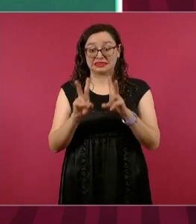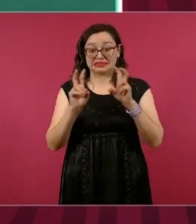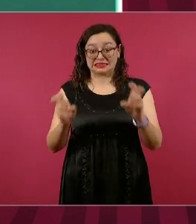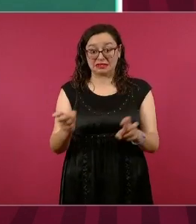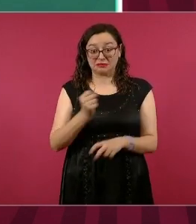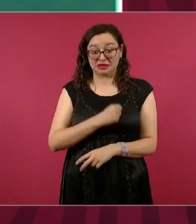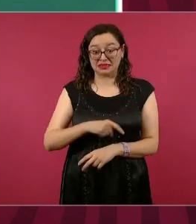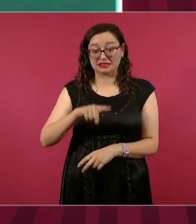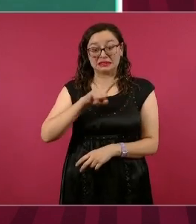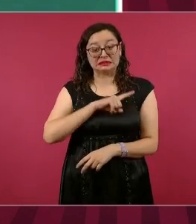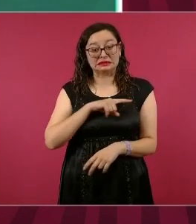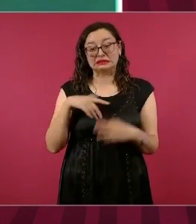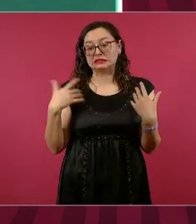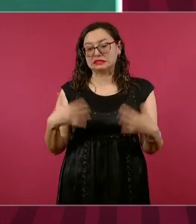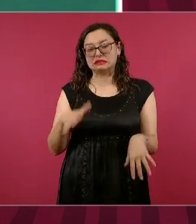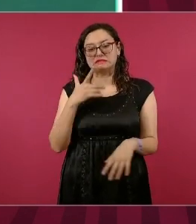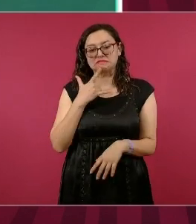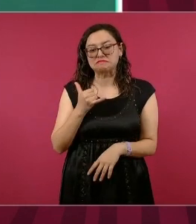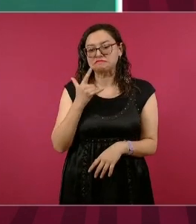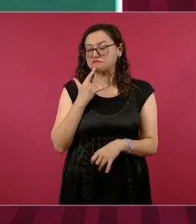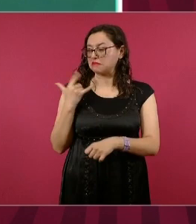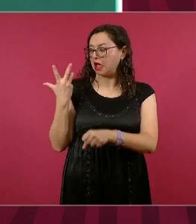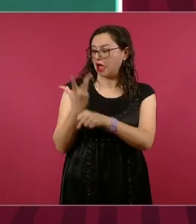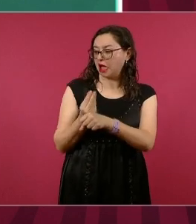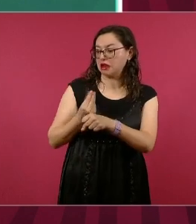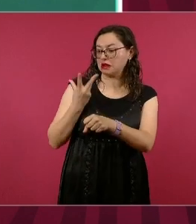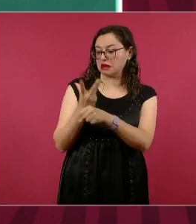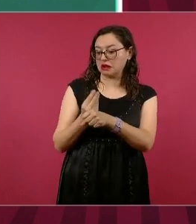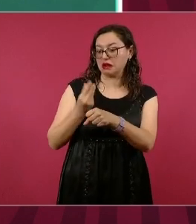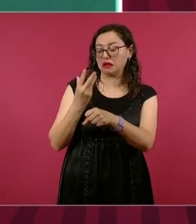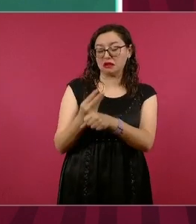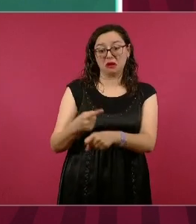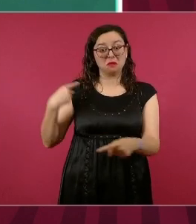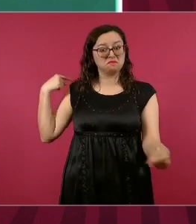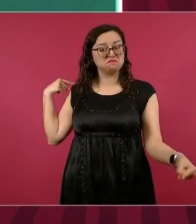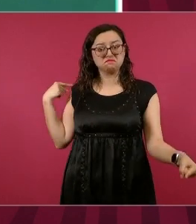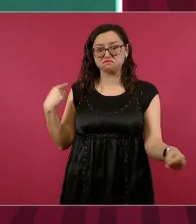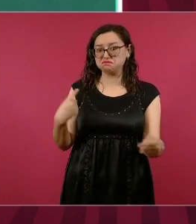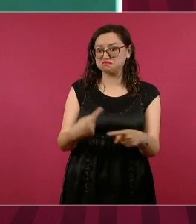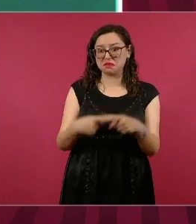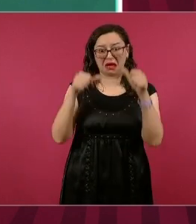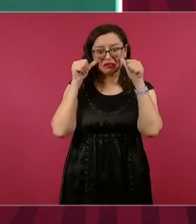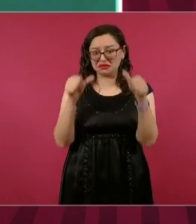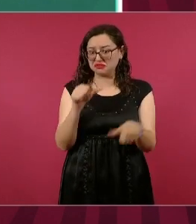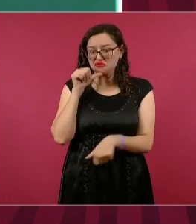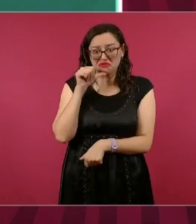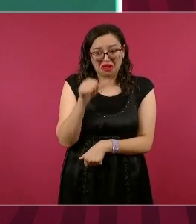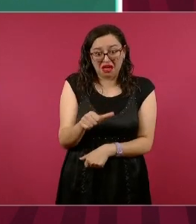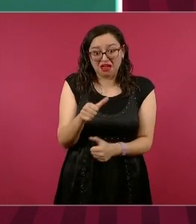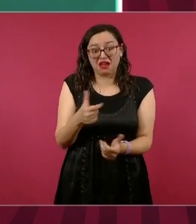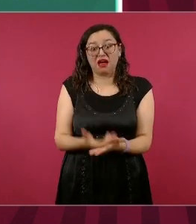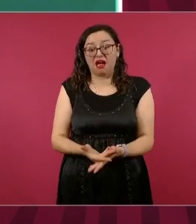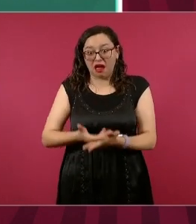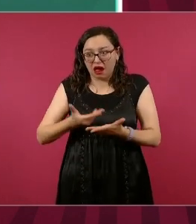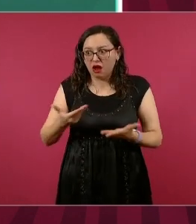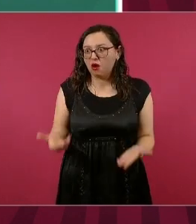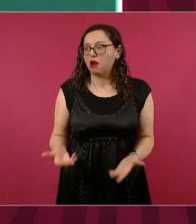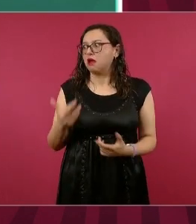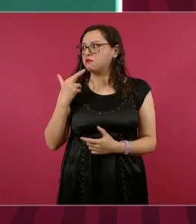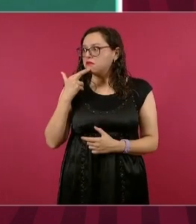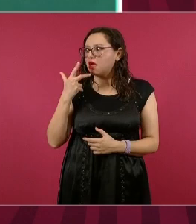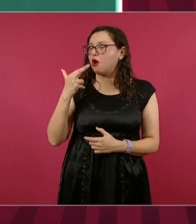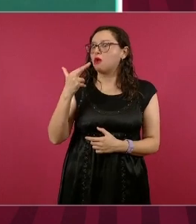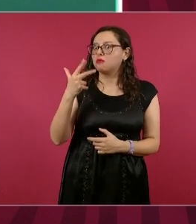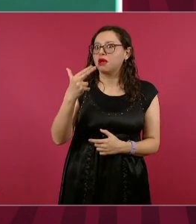salud, precisamente para saldar esta deuda histórica que se tenía con las y los mexicanos. Agradezco profundamente la coordinación que hemos podido